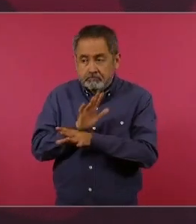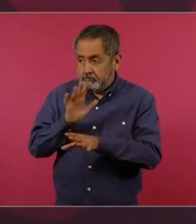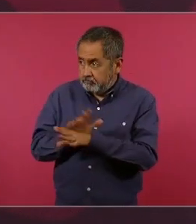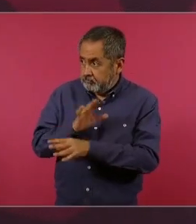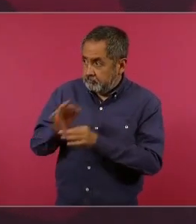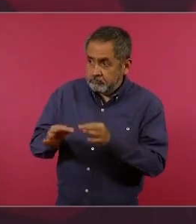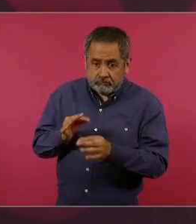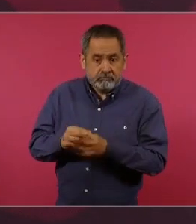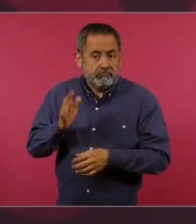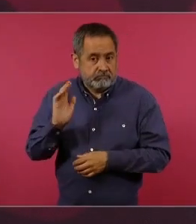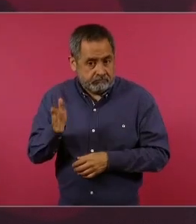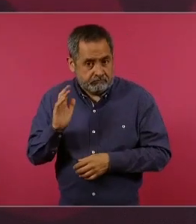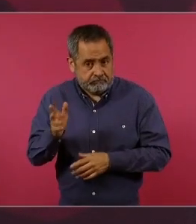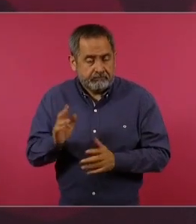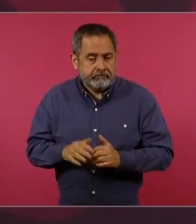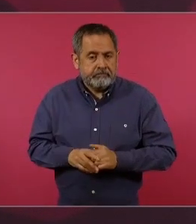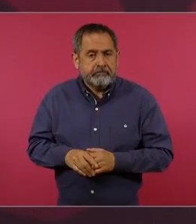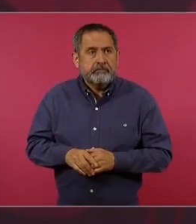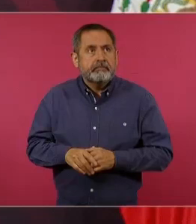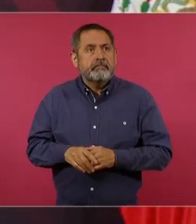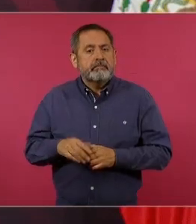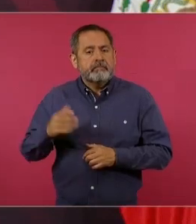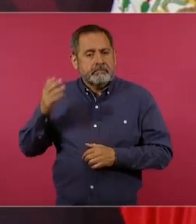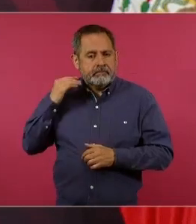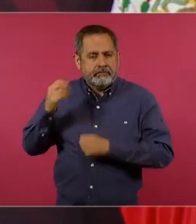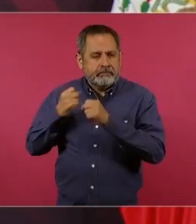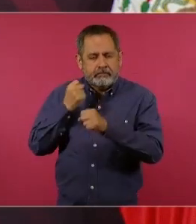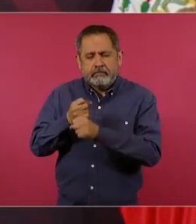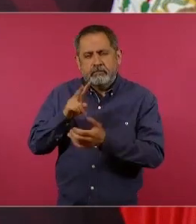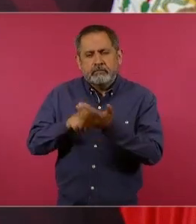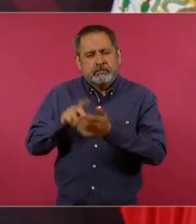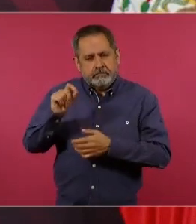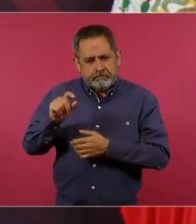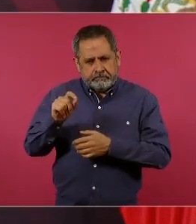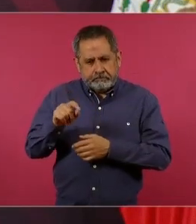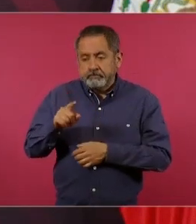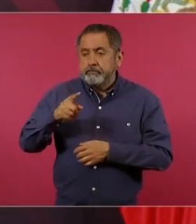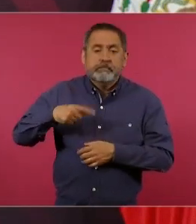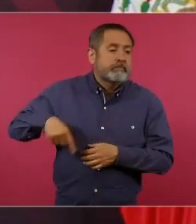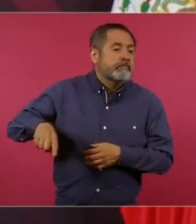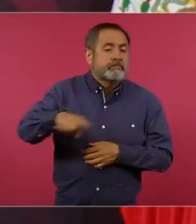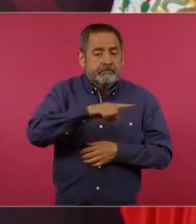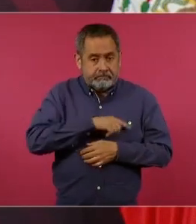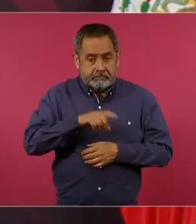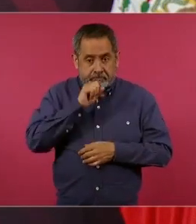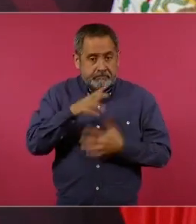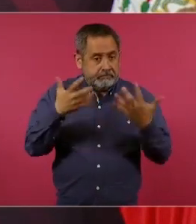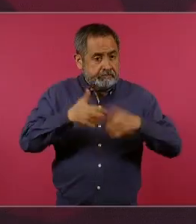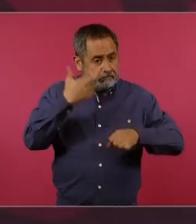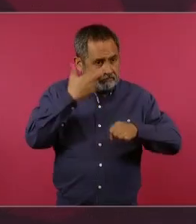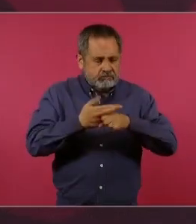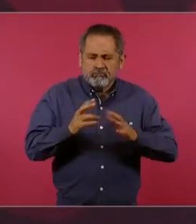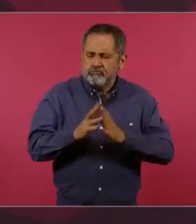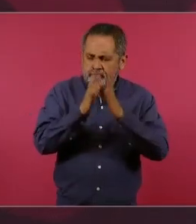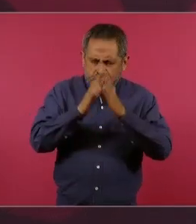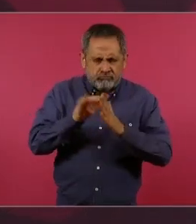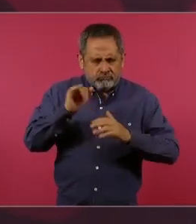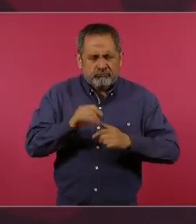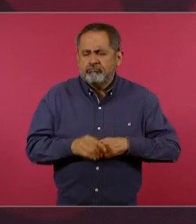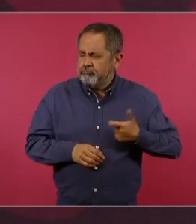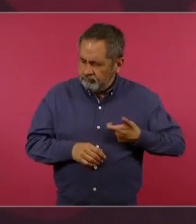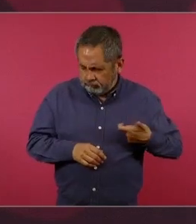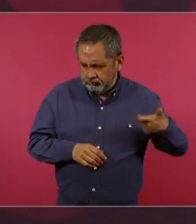cambios. En el 20 hicimos un cambio importante, participaron incluso los empresarios